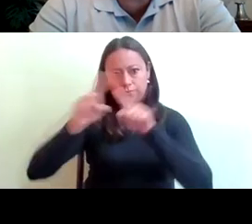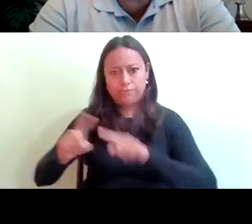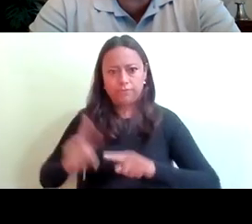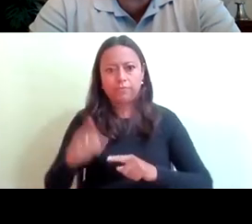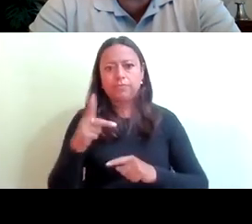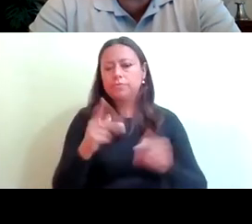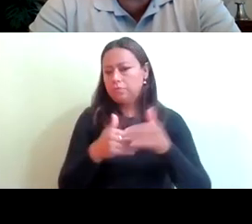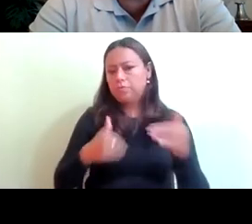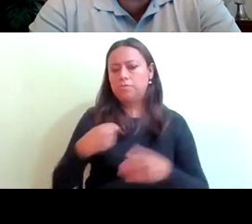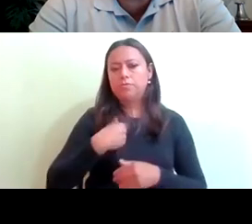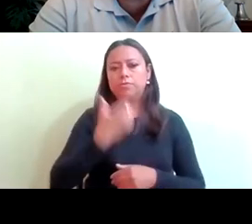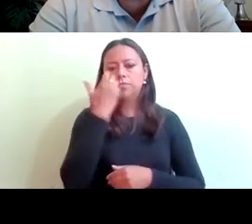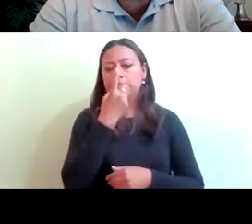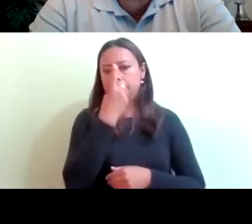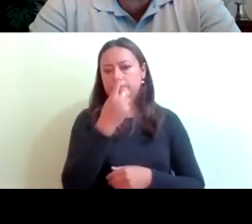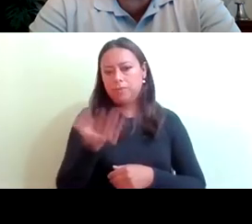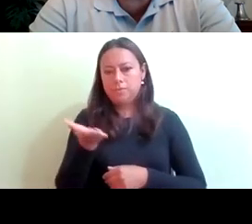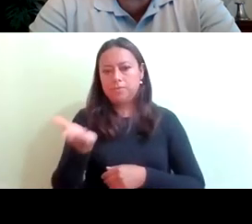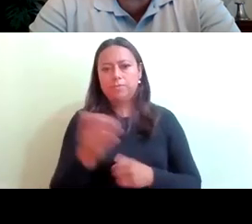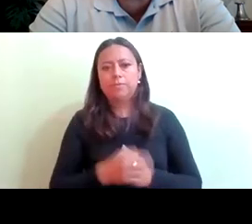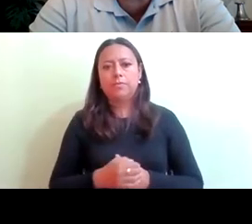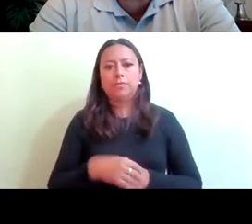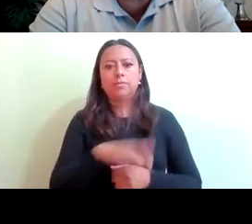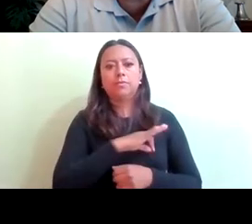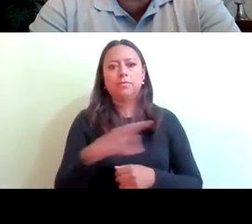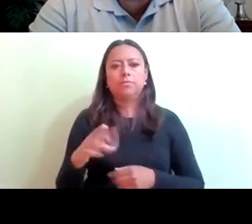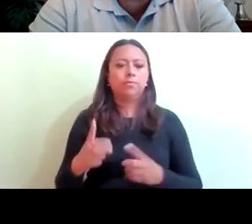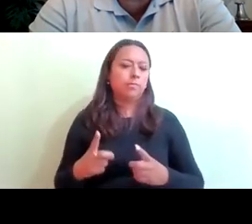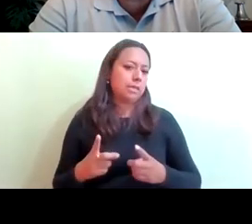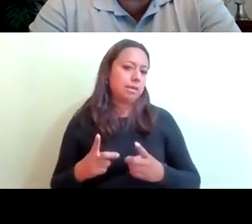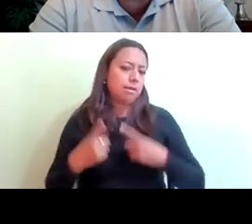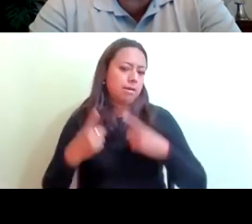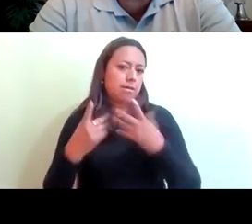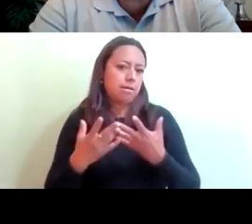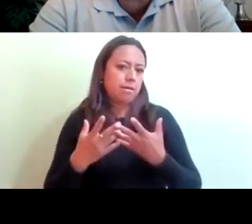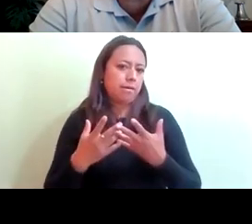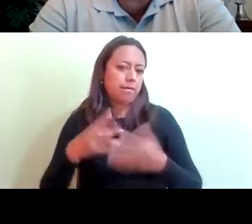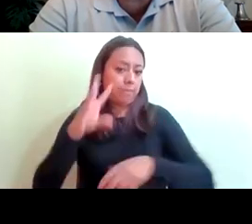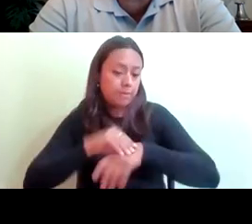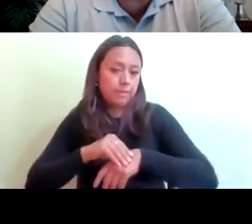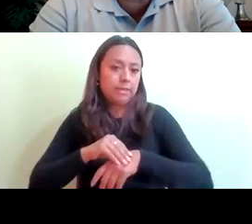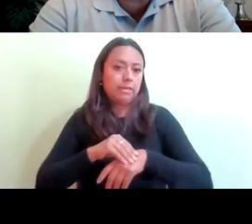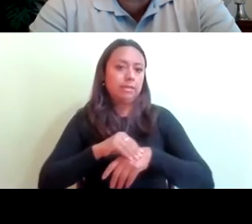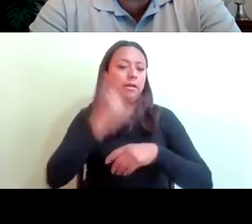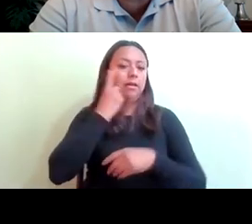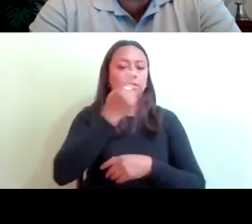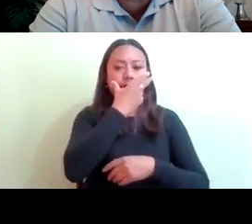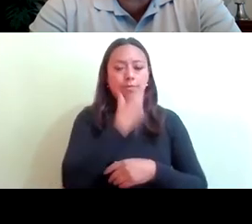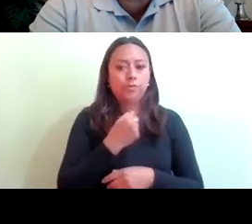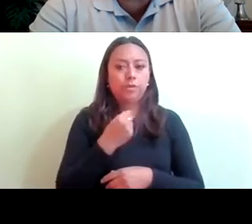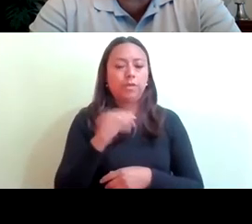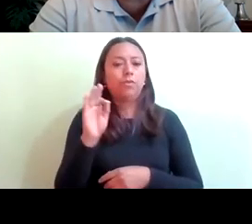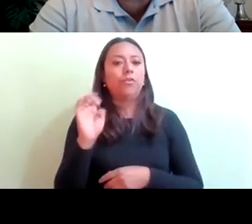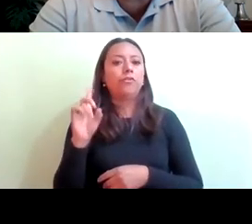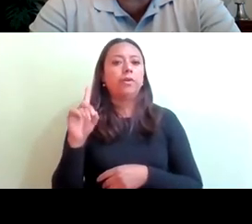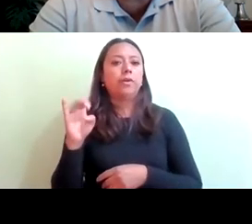ello, pediría que se le autorizara a Federico Dorin, que quería hacer algunas preguntas, para dar la posibilidad de que las y